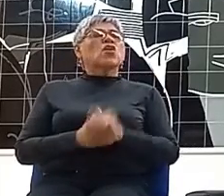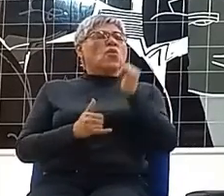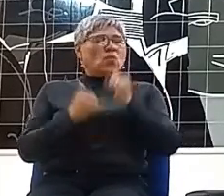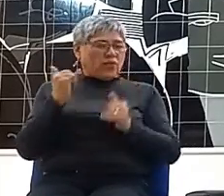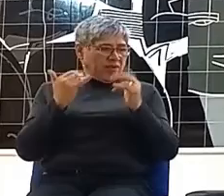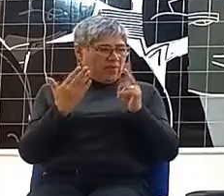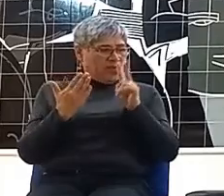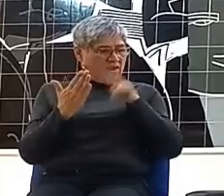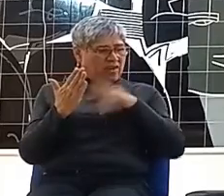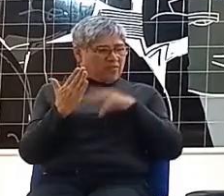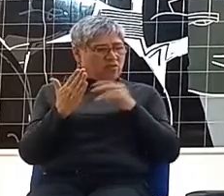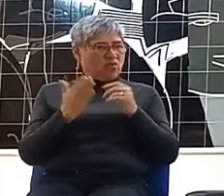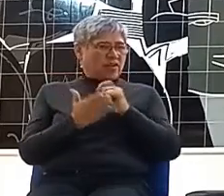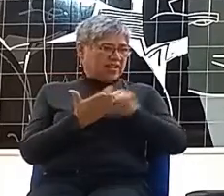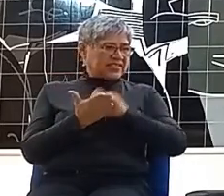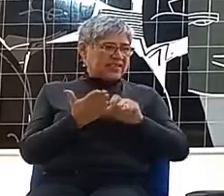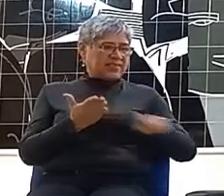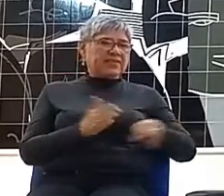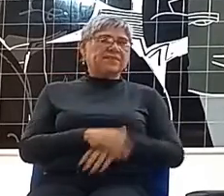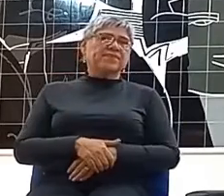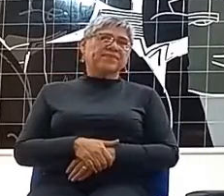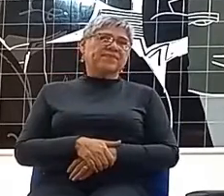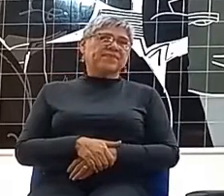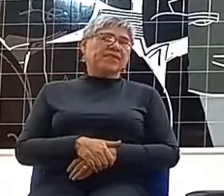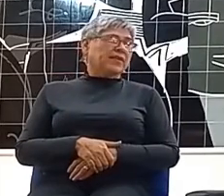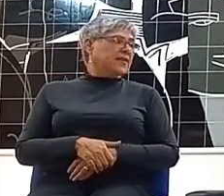libros que has escrito.